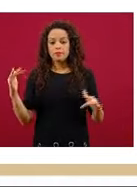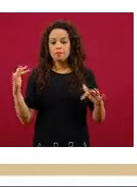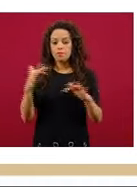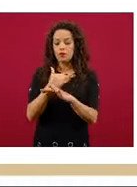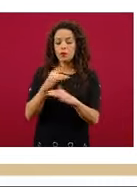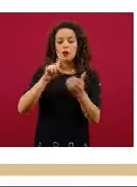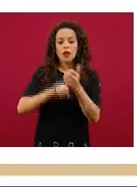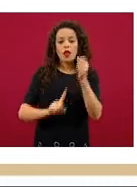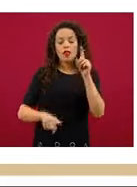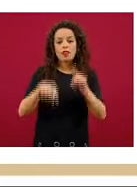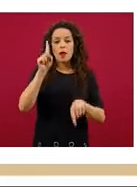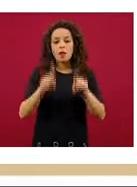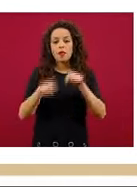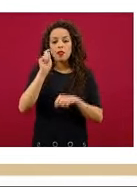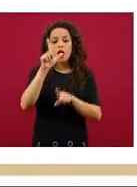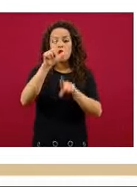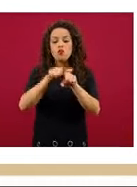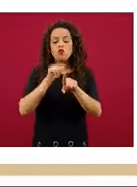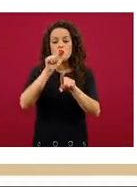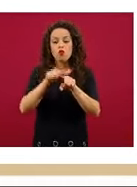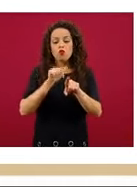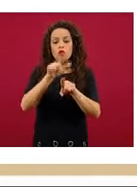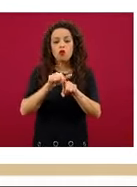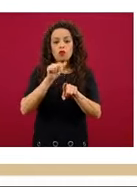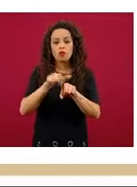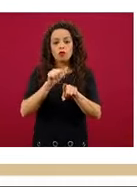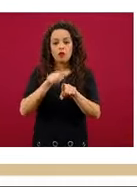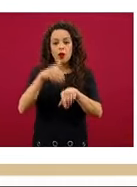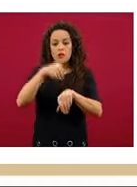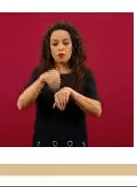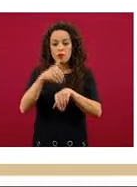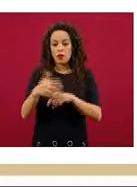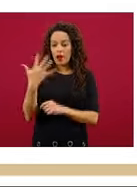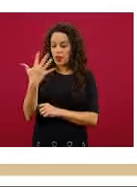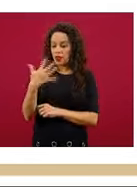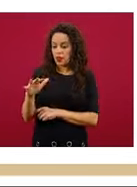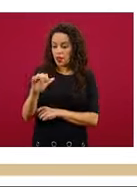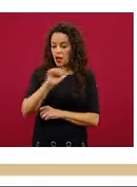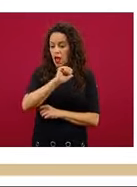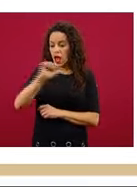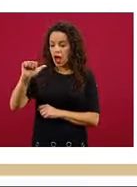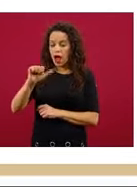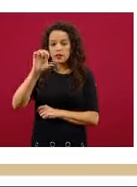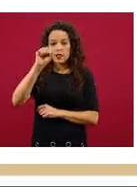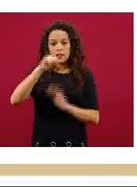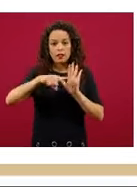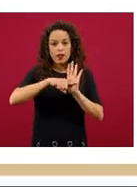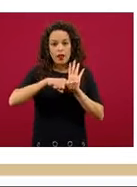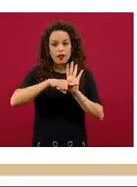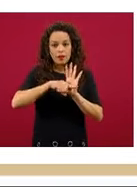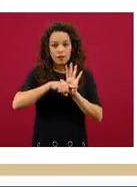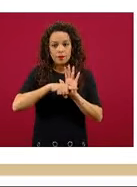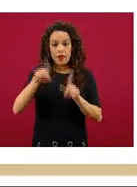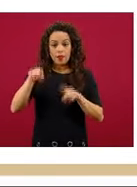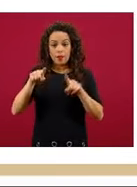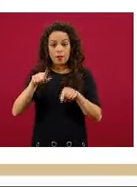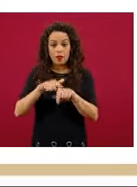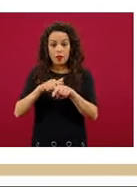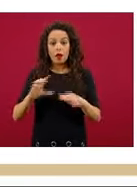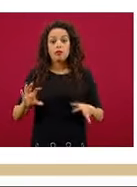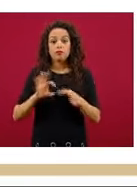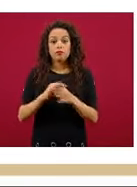dependiendo del color de 10 a menos 60, y dependiendo del color es el nivel